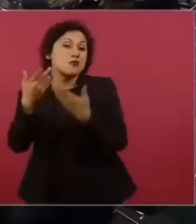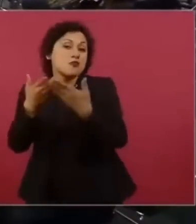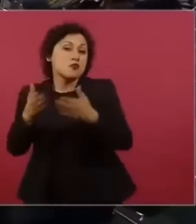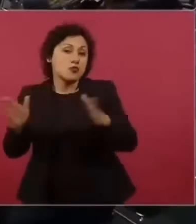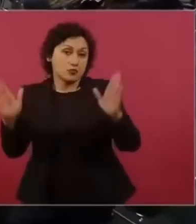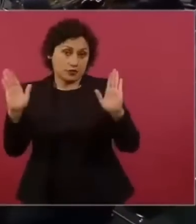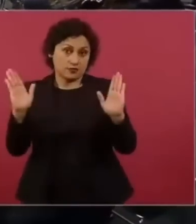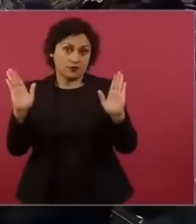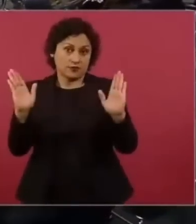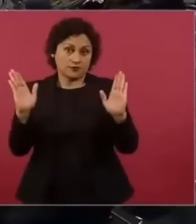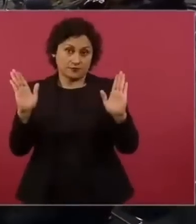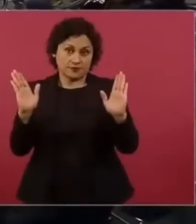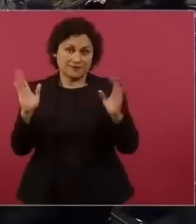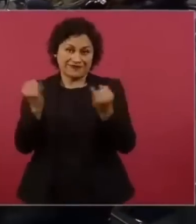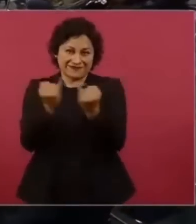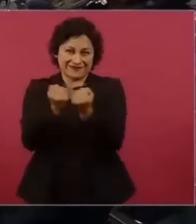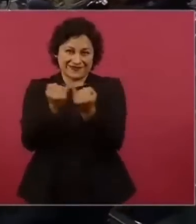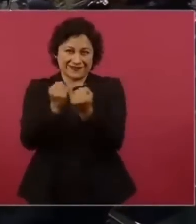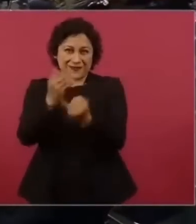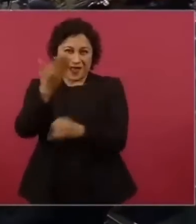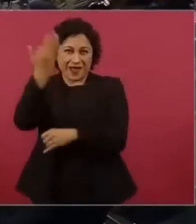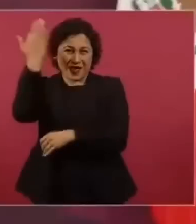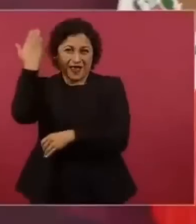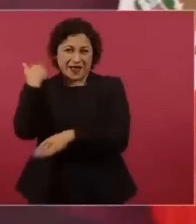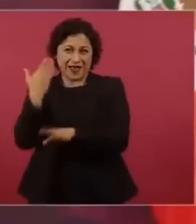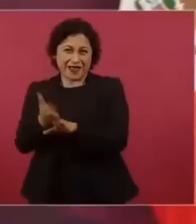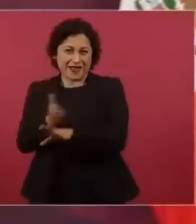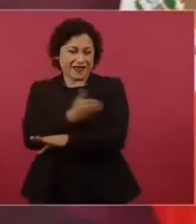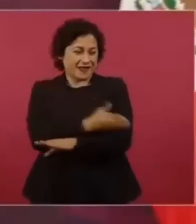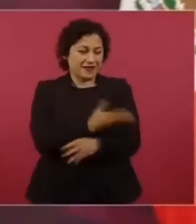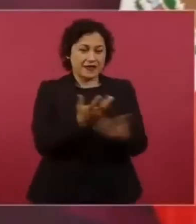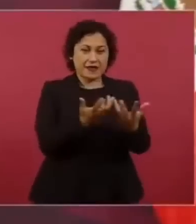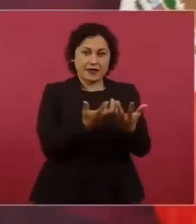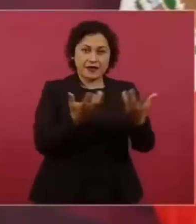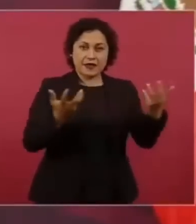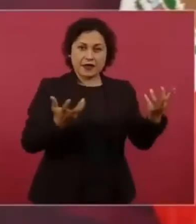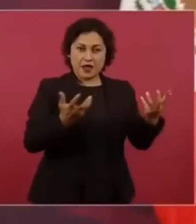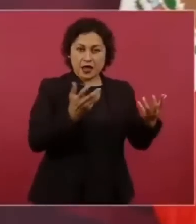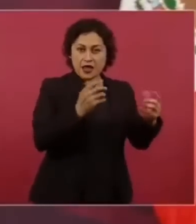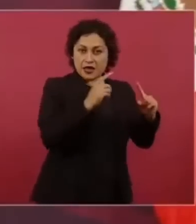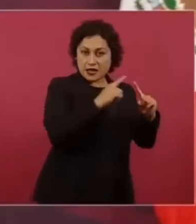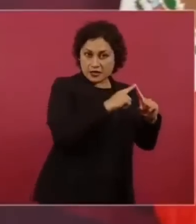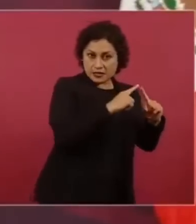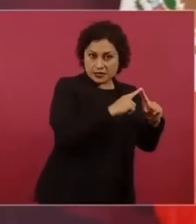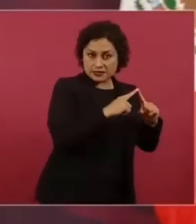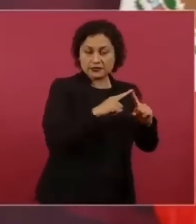momento el poder del clero con el poder público?